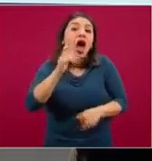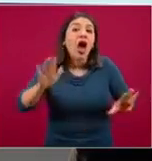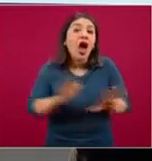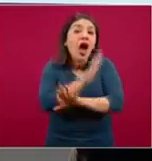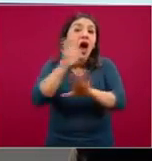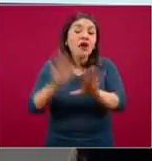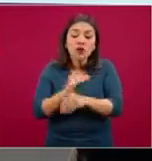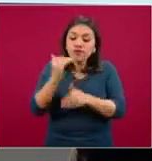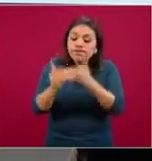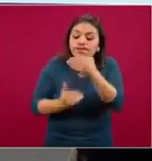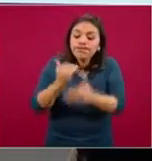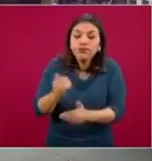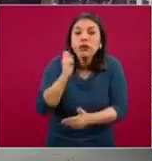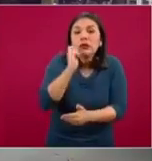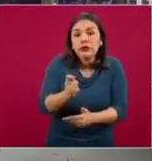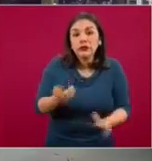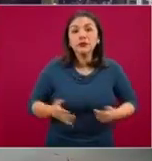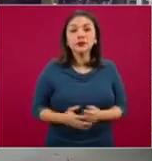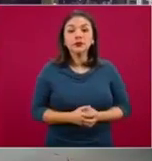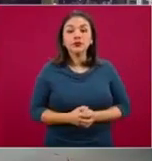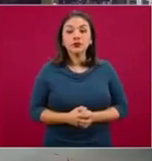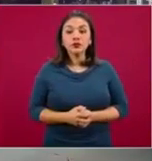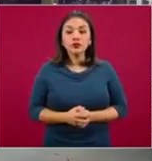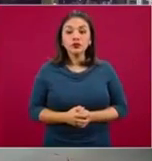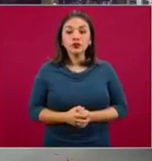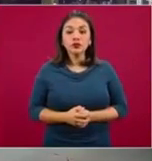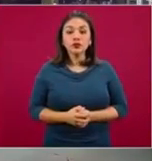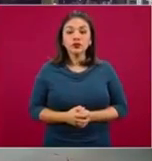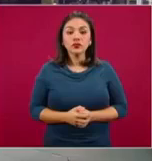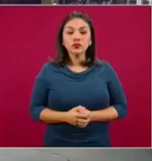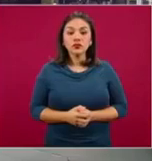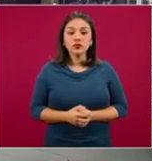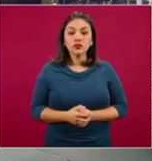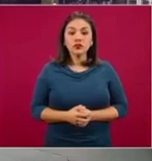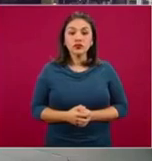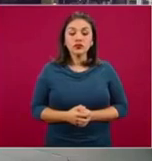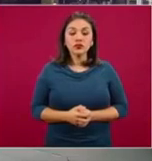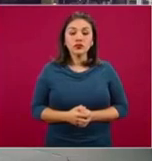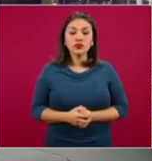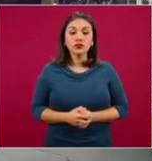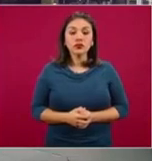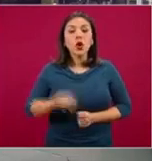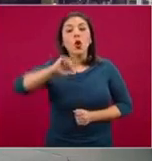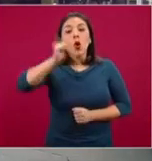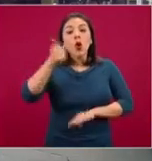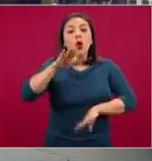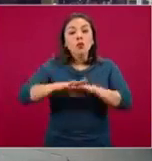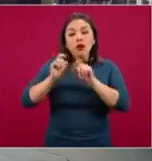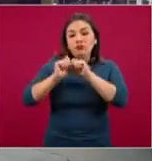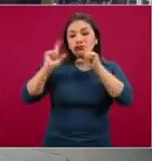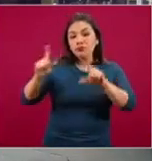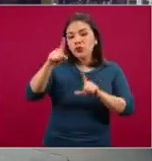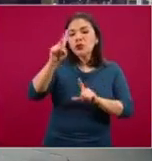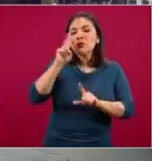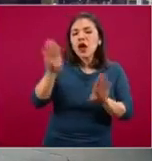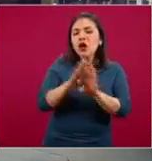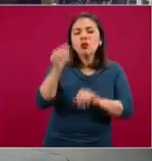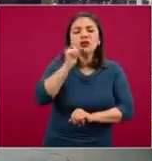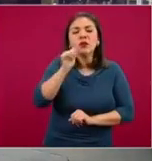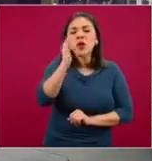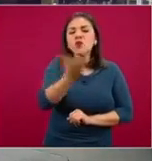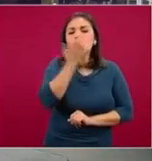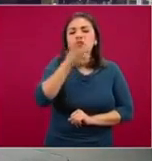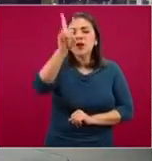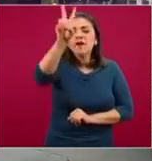han producido. Vamos a pasar a un siguiente grupo de diapositivas en donde, como todos los viernes,